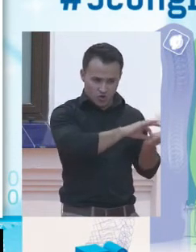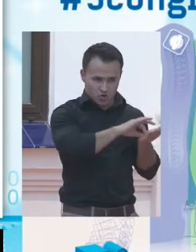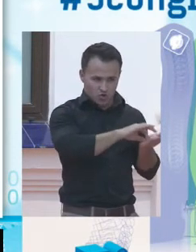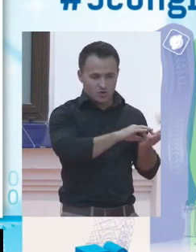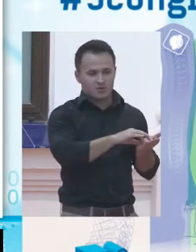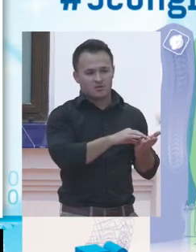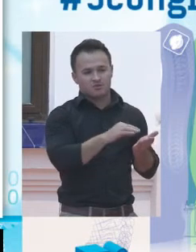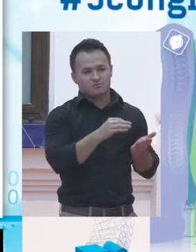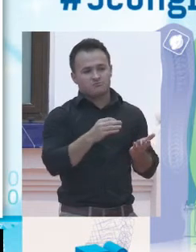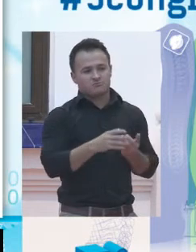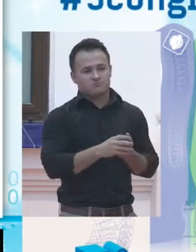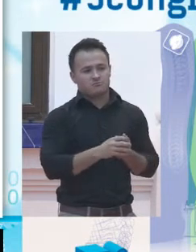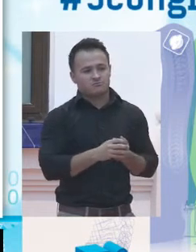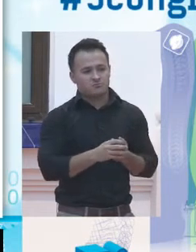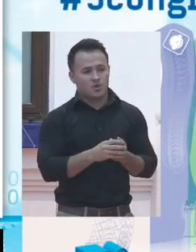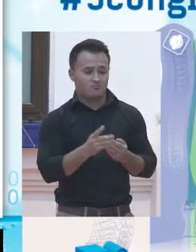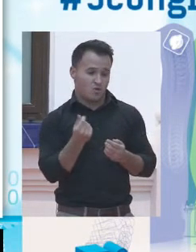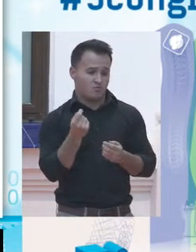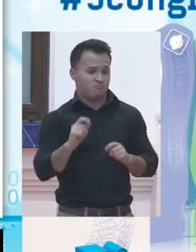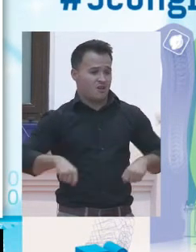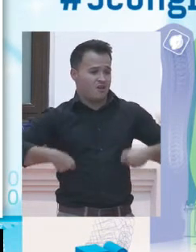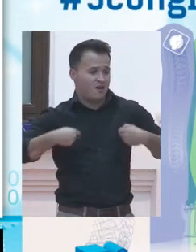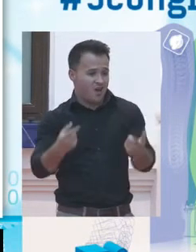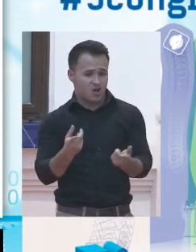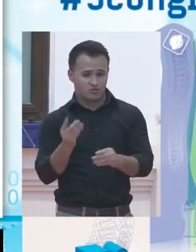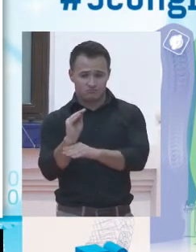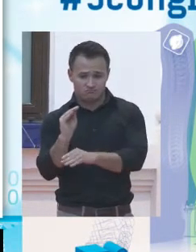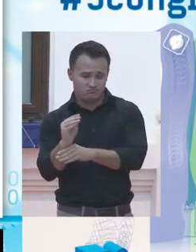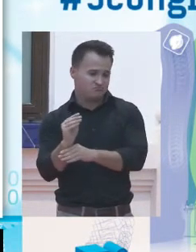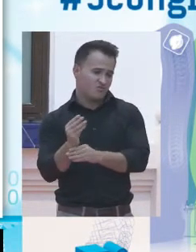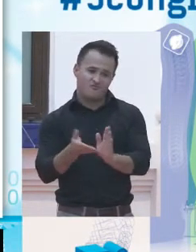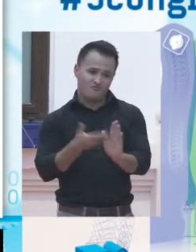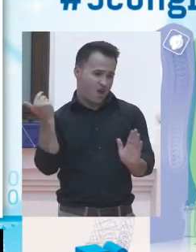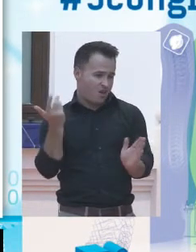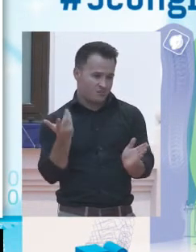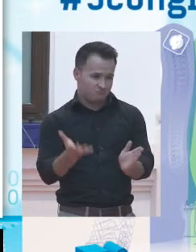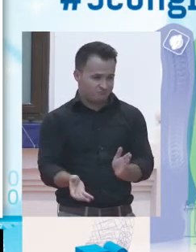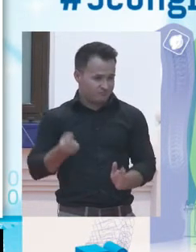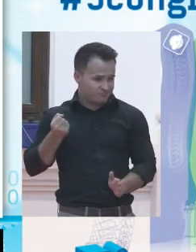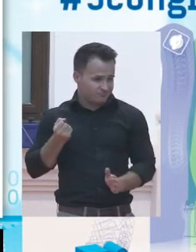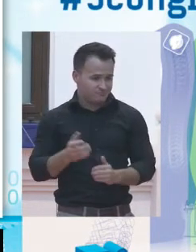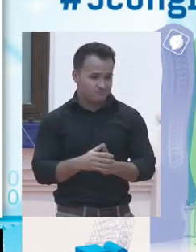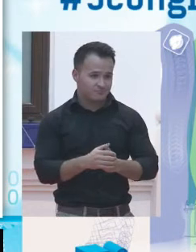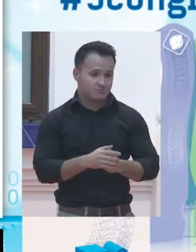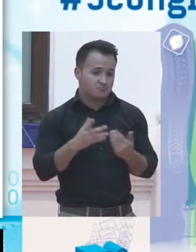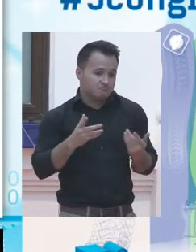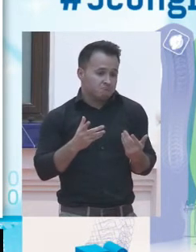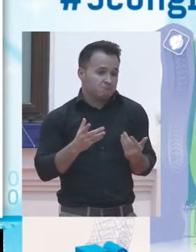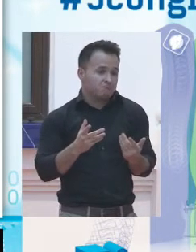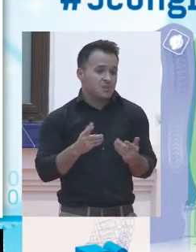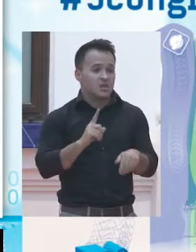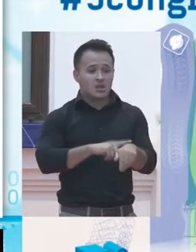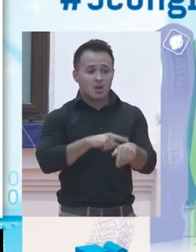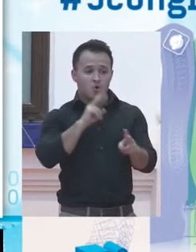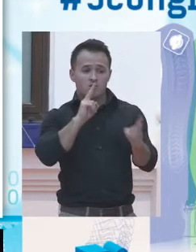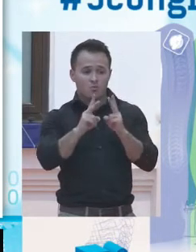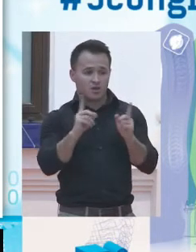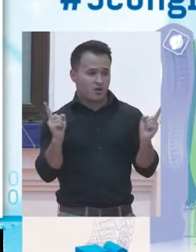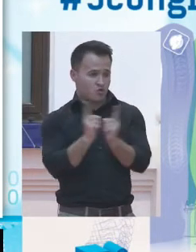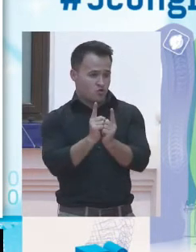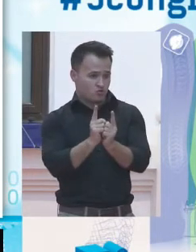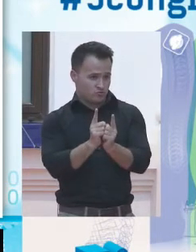hemos quitado los costes de amortización de las máquinas y de las licencias y, como os decía antes, la mejora de los tiempos de respuesta al